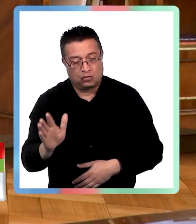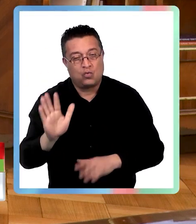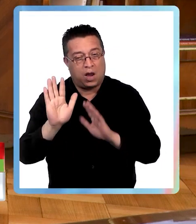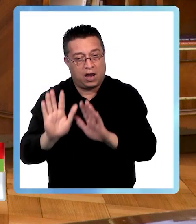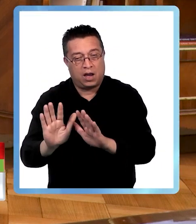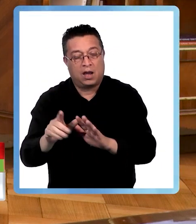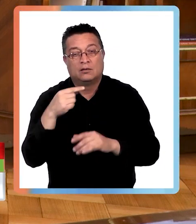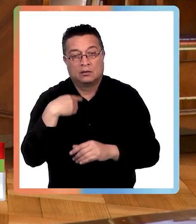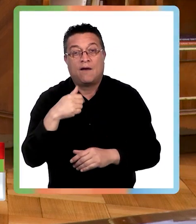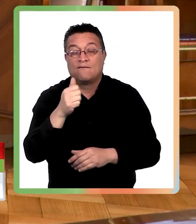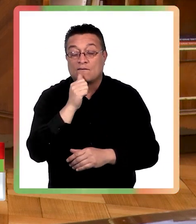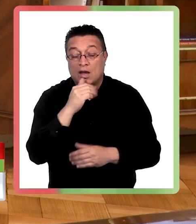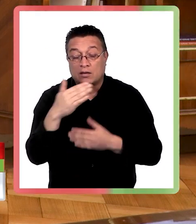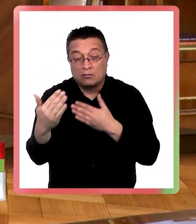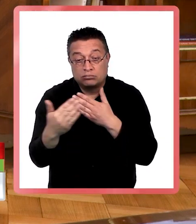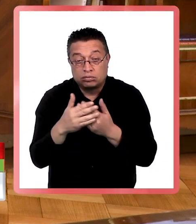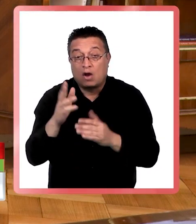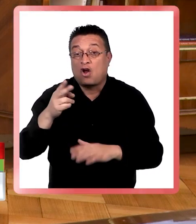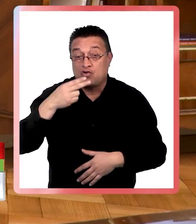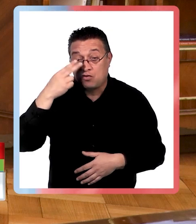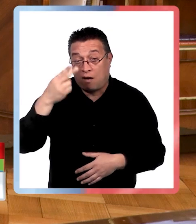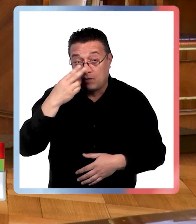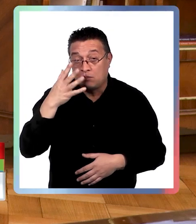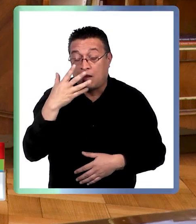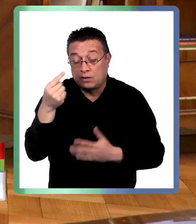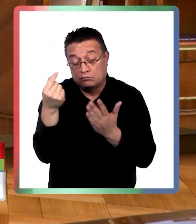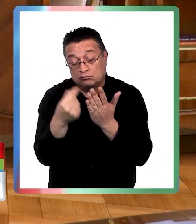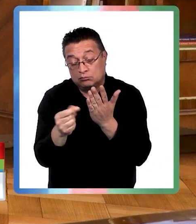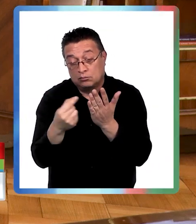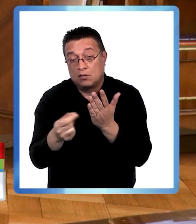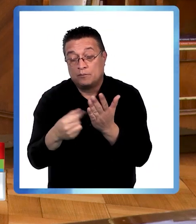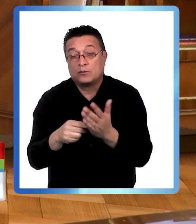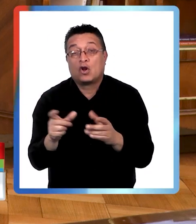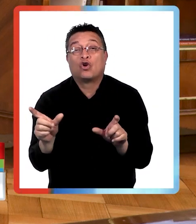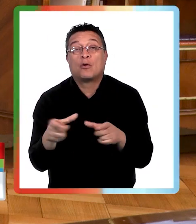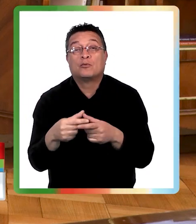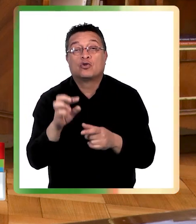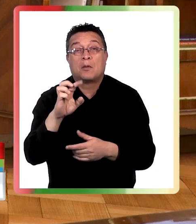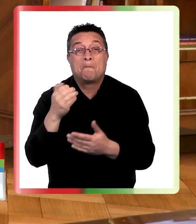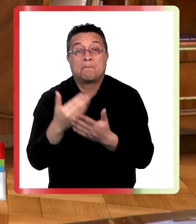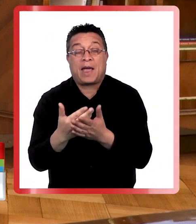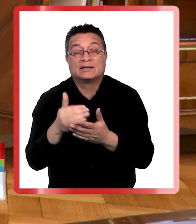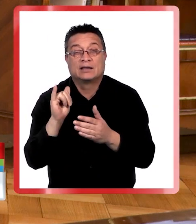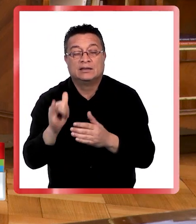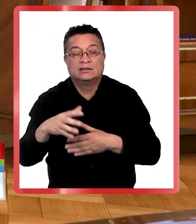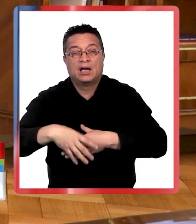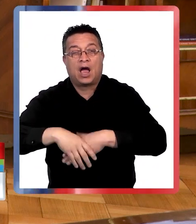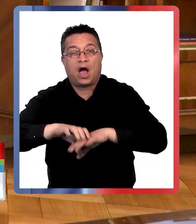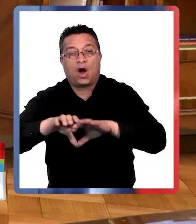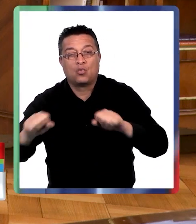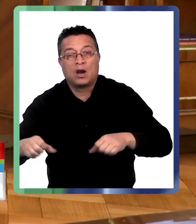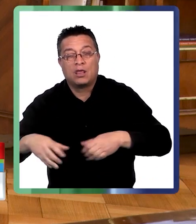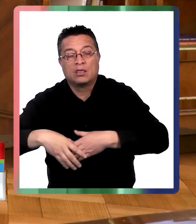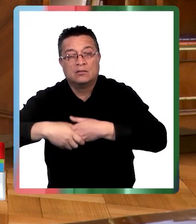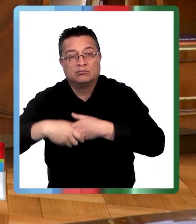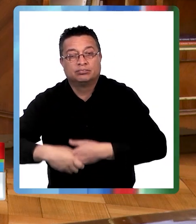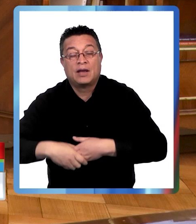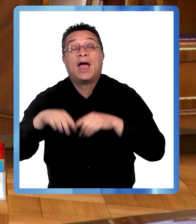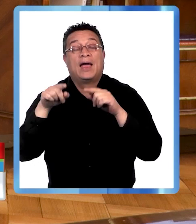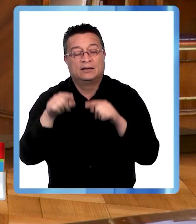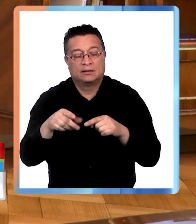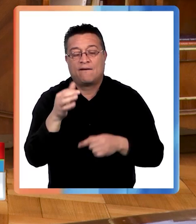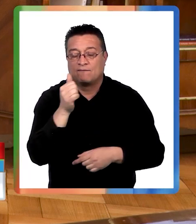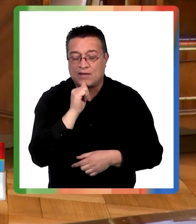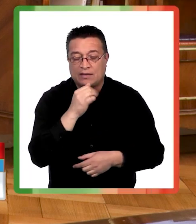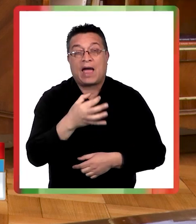no tenemos a la vista, en noviembre lo vamos a tener, los resultados de la Comisión por la Paz y el Entendimiento, pero que eso apostamos nosotros es lo que nos va a